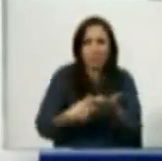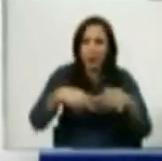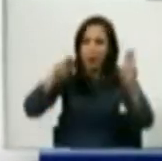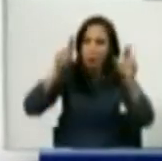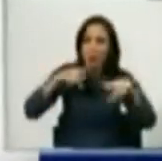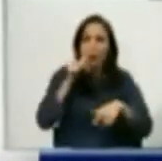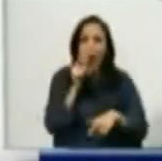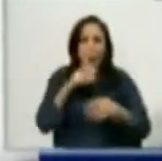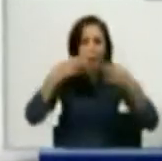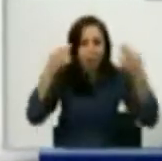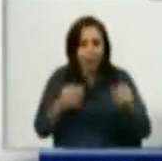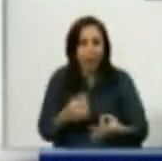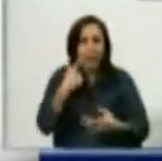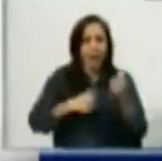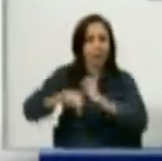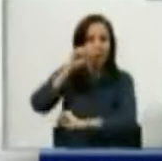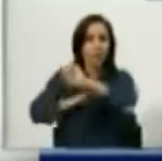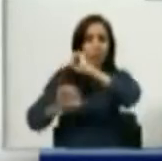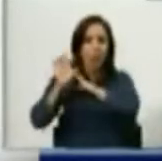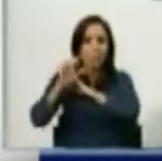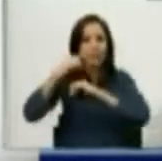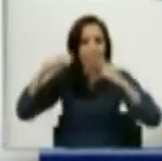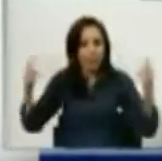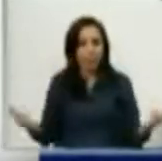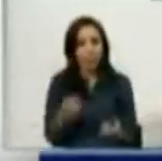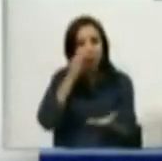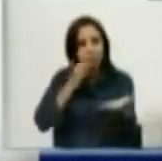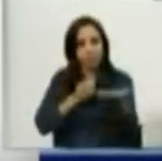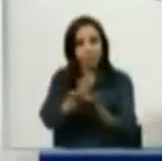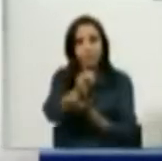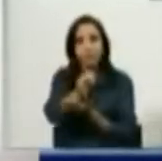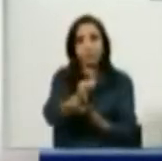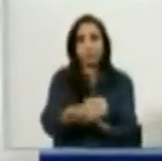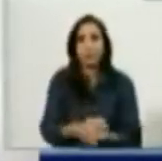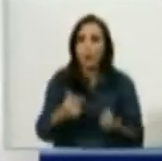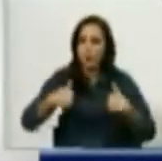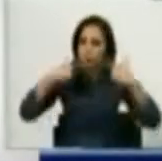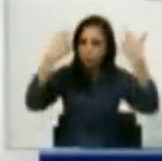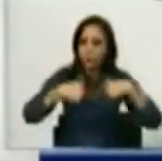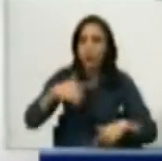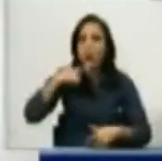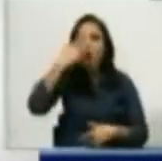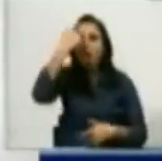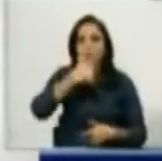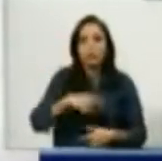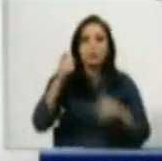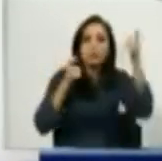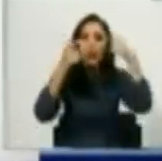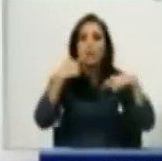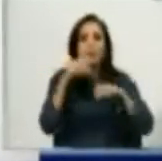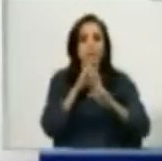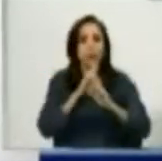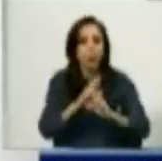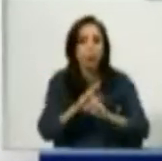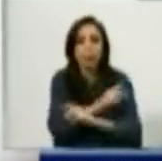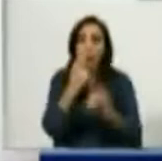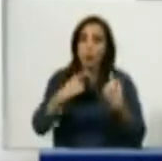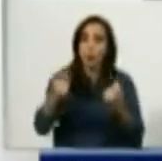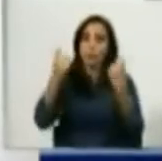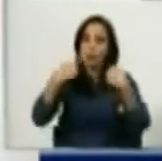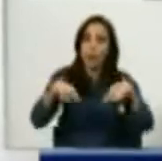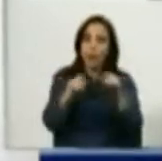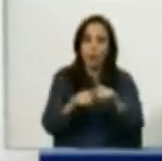hombre que por no dejar de pelear sigue victorioso Más allá de la vida Yo soy Chávez dijimos y como él nos enseñó